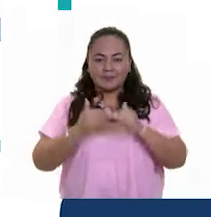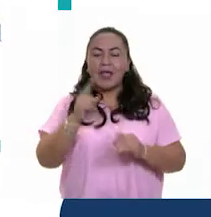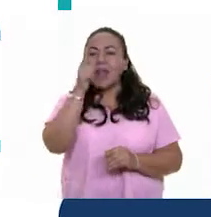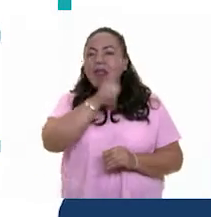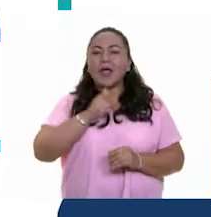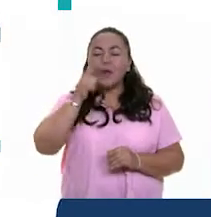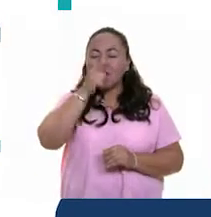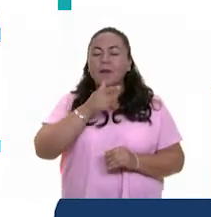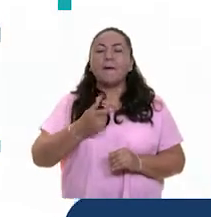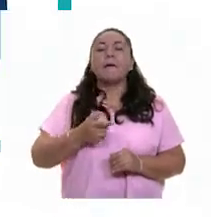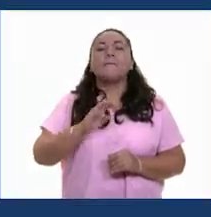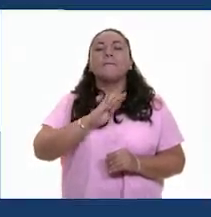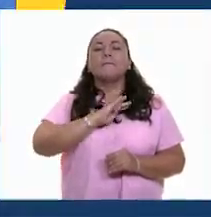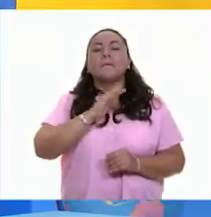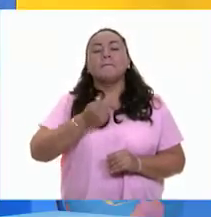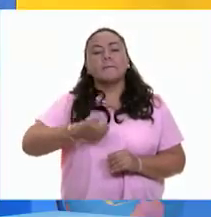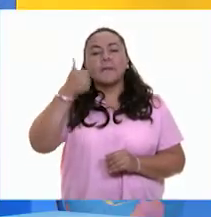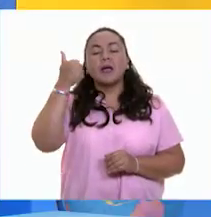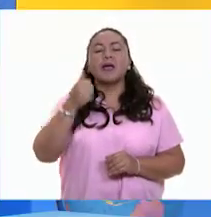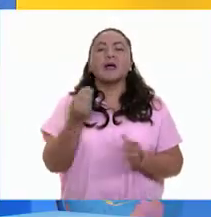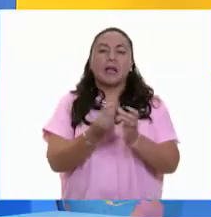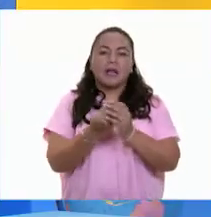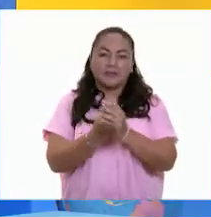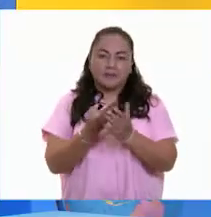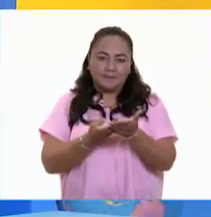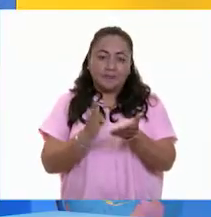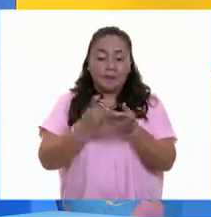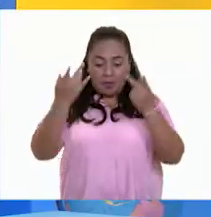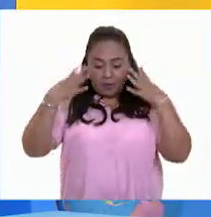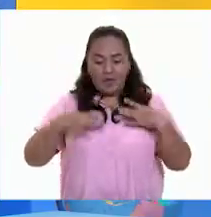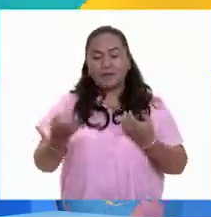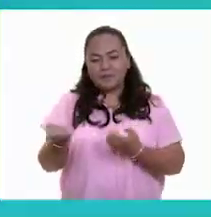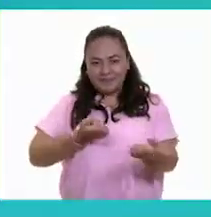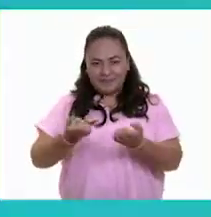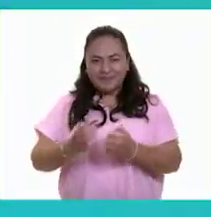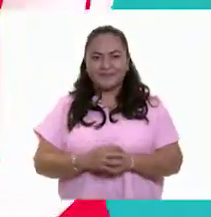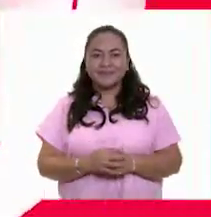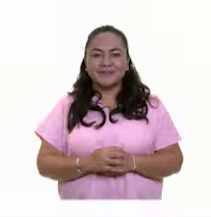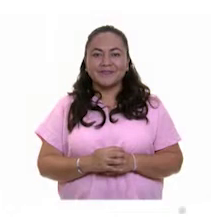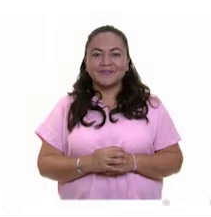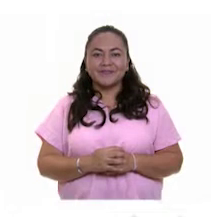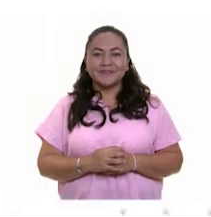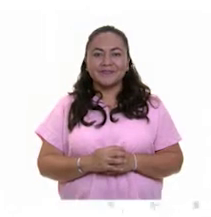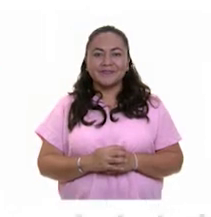Lengua Materna Clase Bilingüe. Pero antes, a movernos un poco.